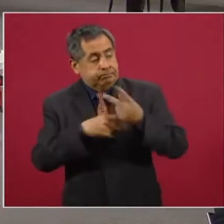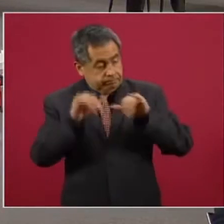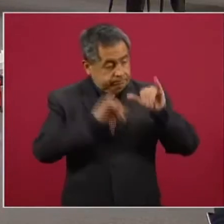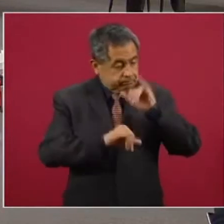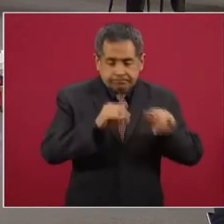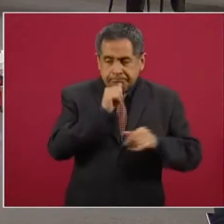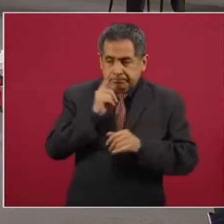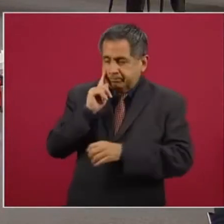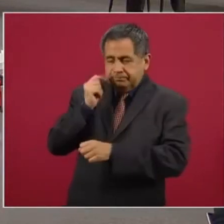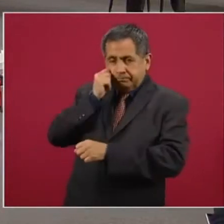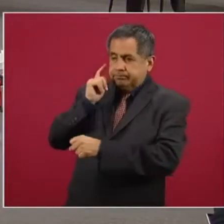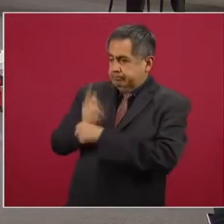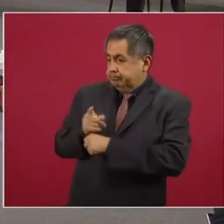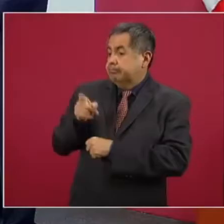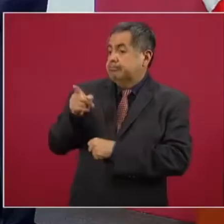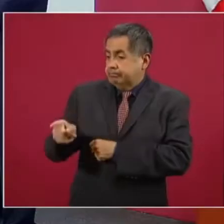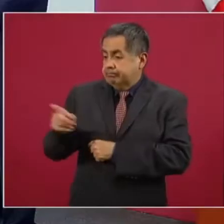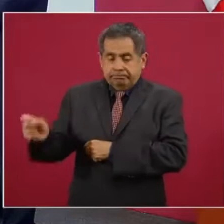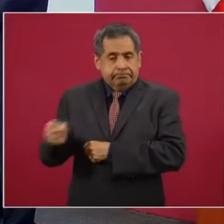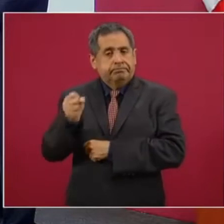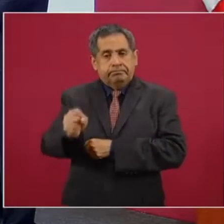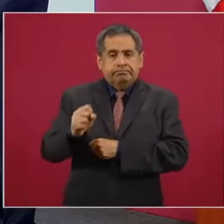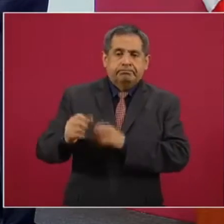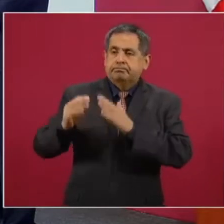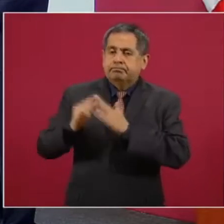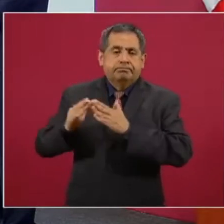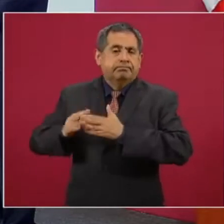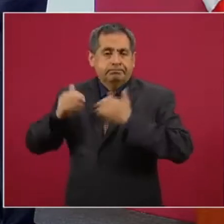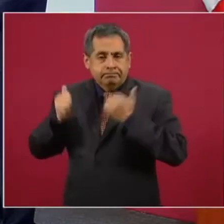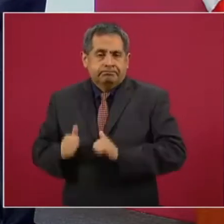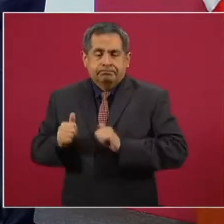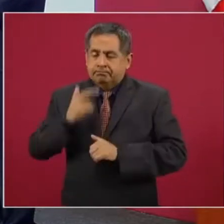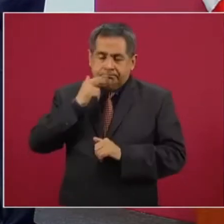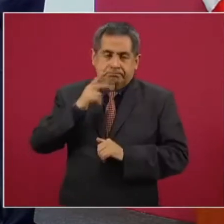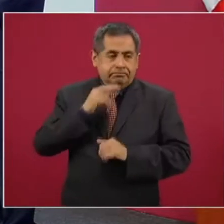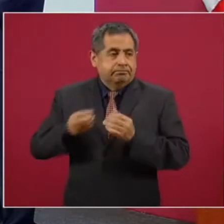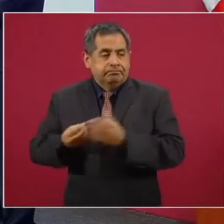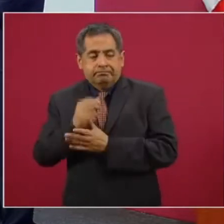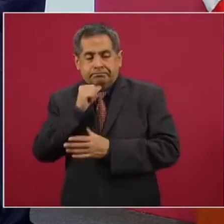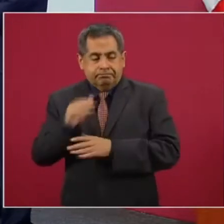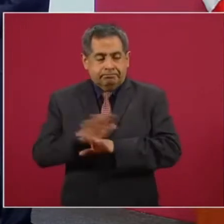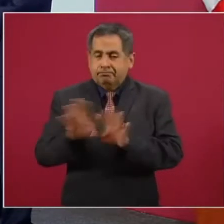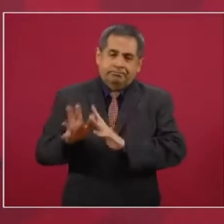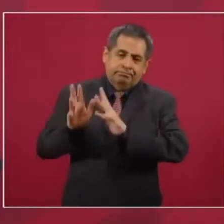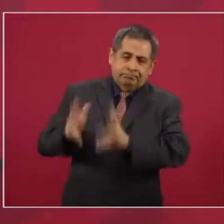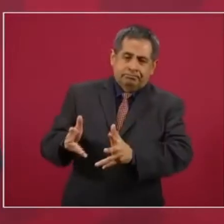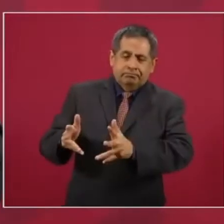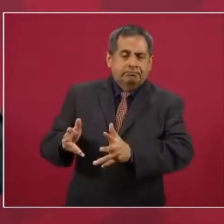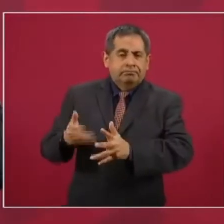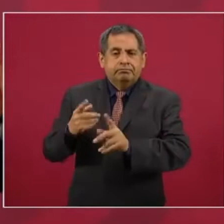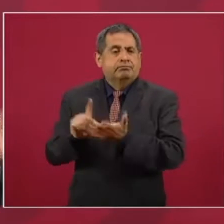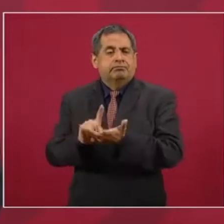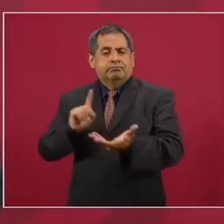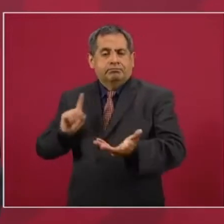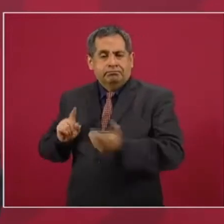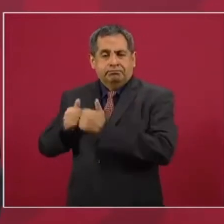hace la identificación del caso y el estudio de los contactos, se recomienda a las personas mantenerse en resguardo, es